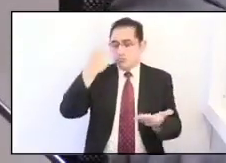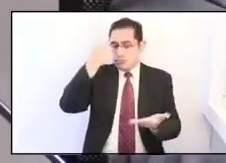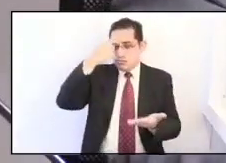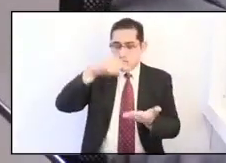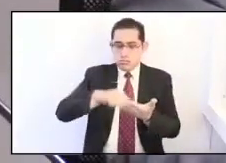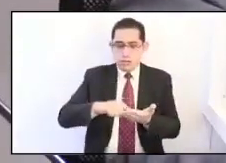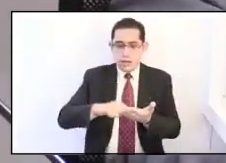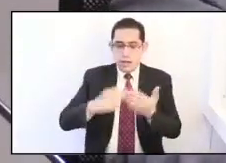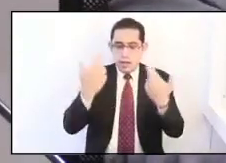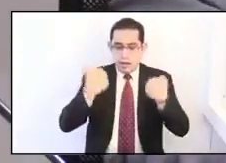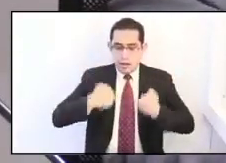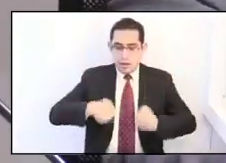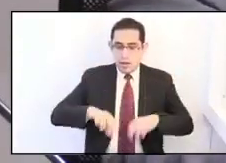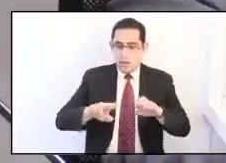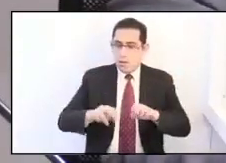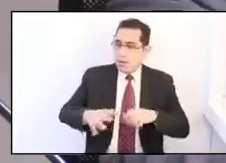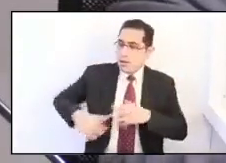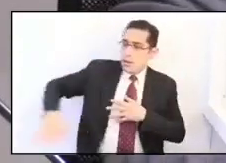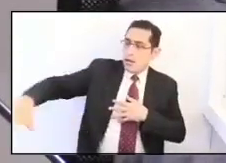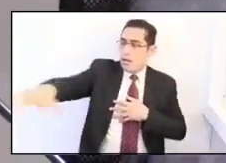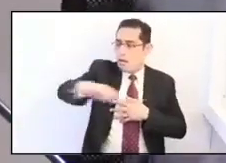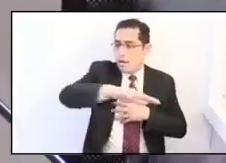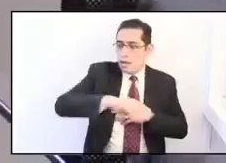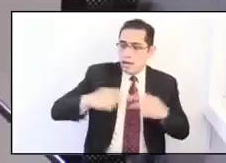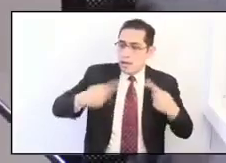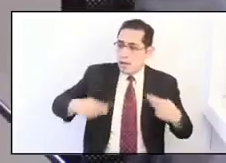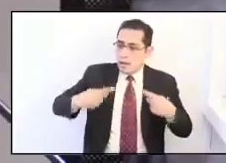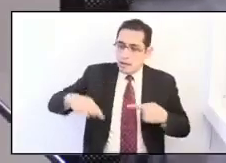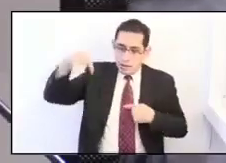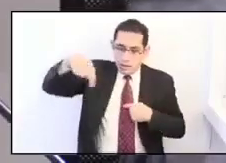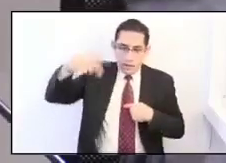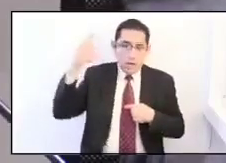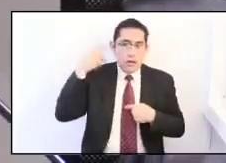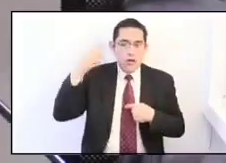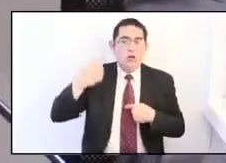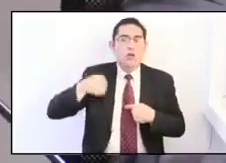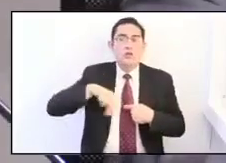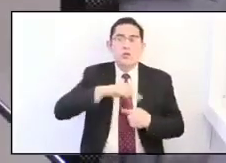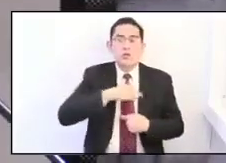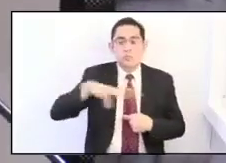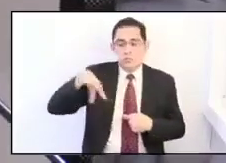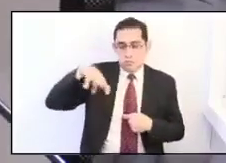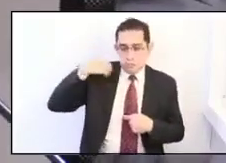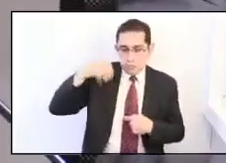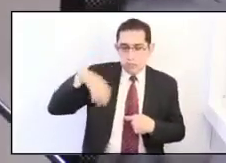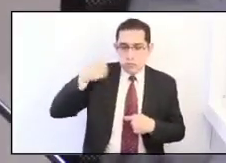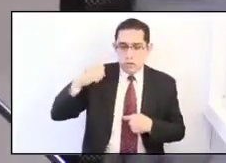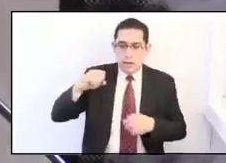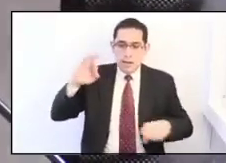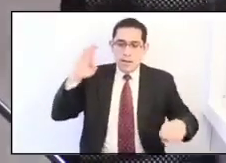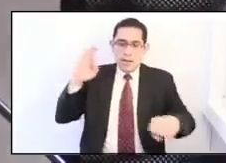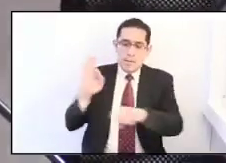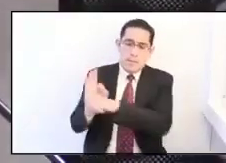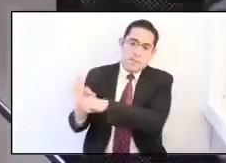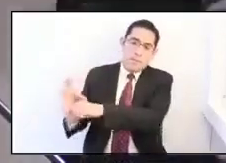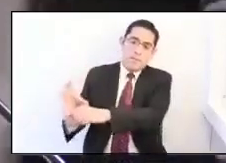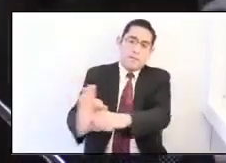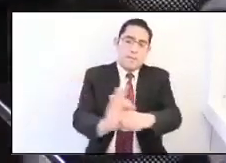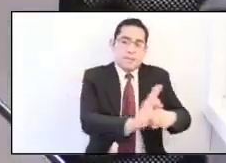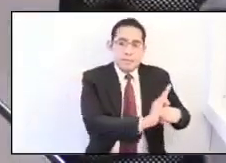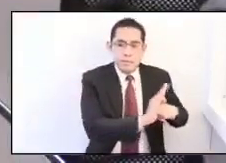como representantes de la sociedad poblana debemos enfocar nuestros esfuerzos en proteger los derechos de todas las